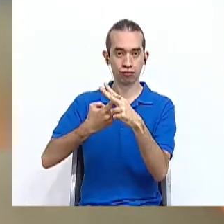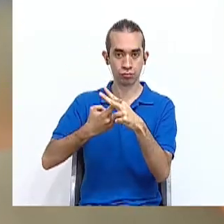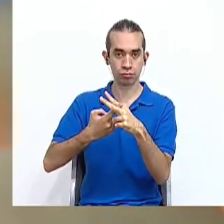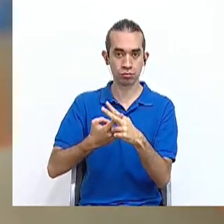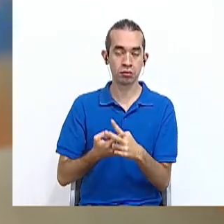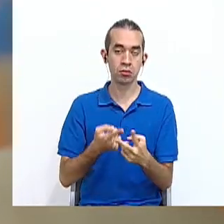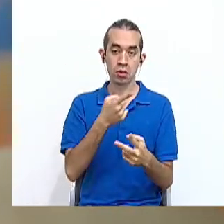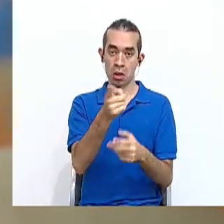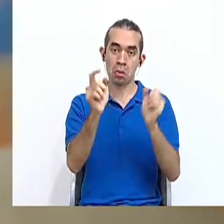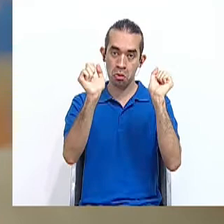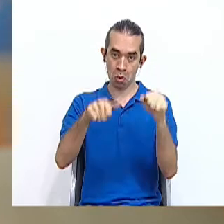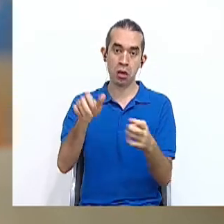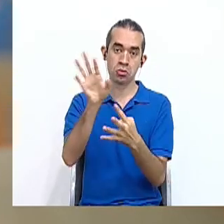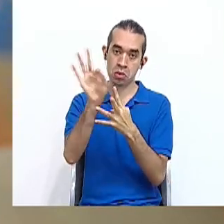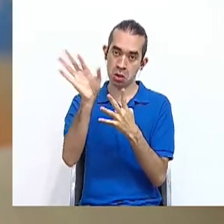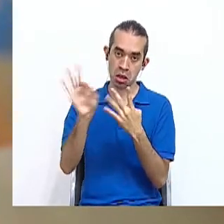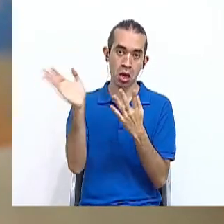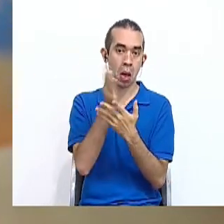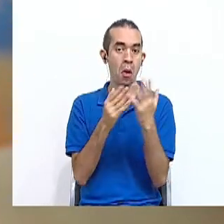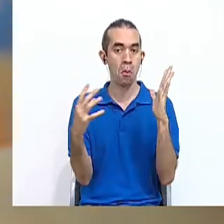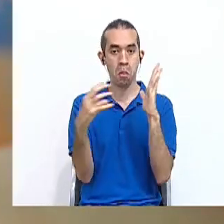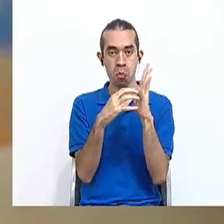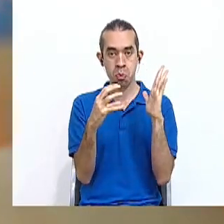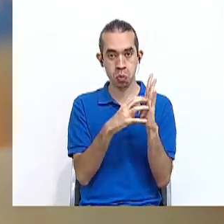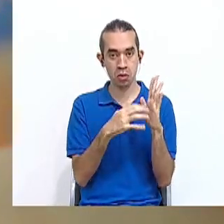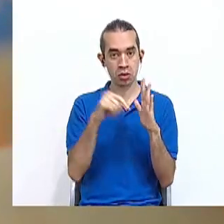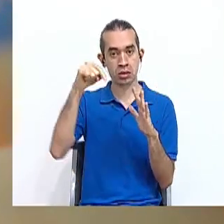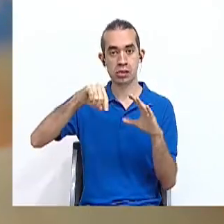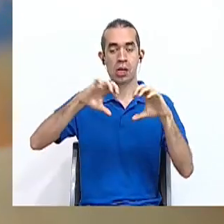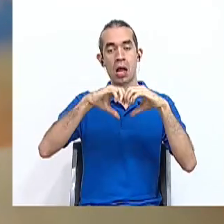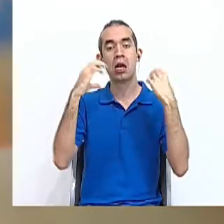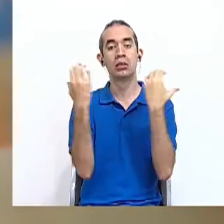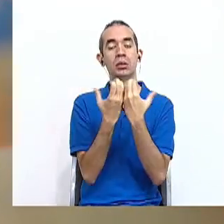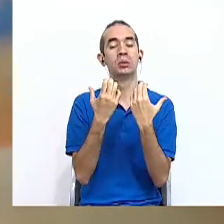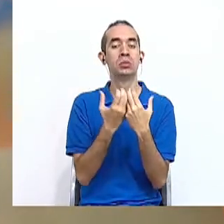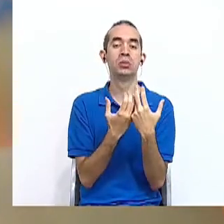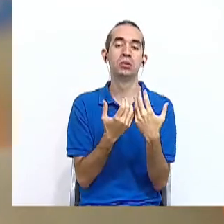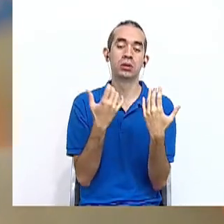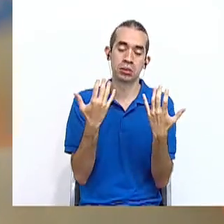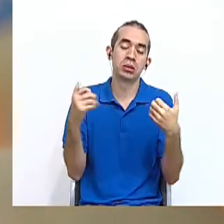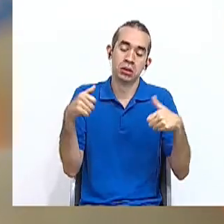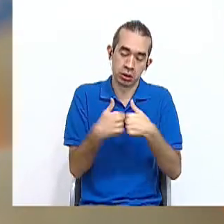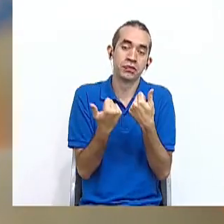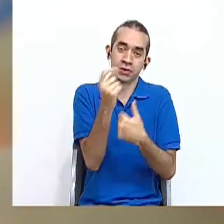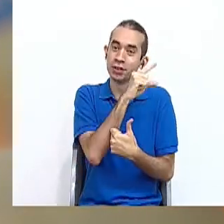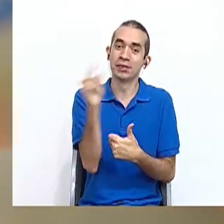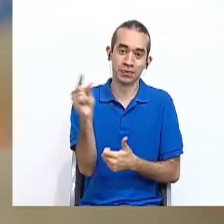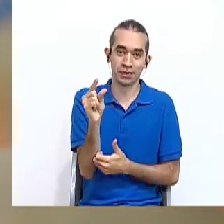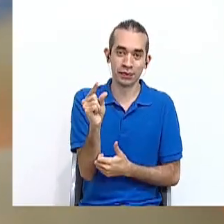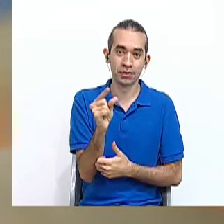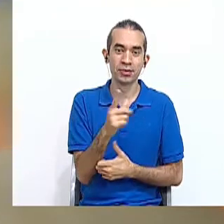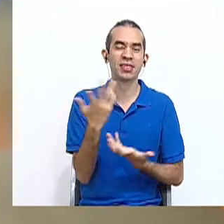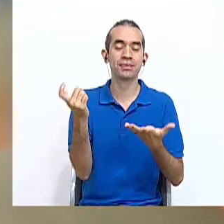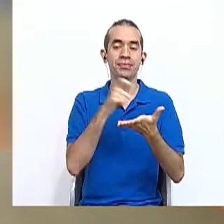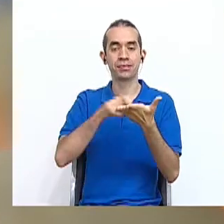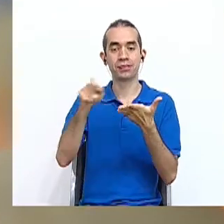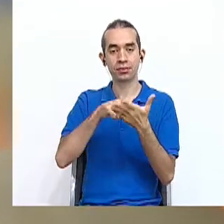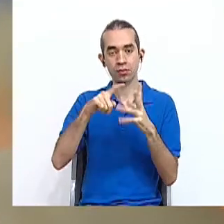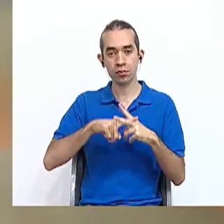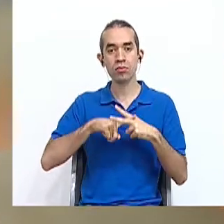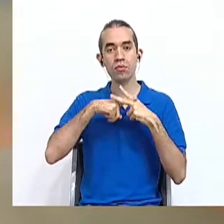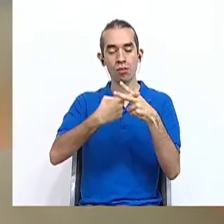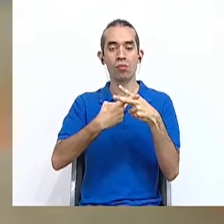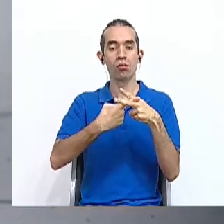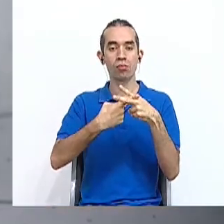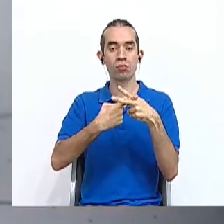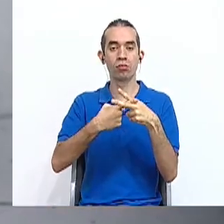Puedes escoger uno de los párrafos que vamos a ver durante esta clase. Así que este es el desafío de la semana: escribir la introducción